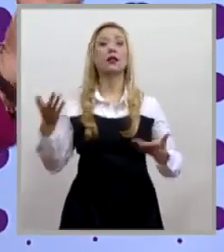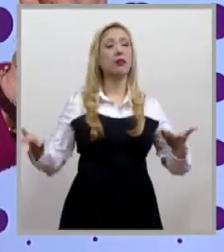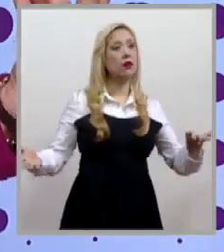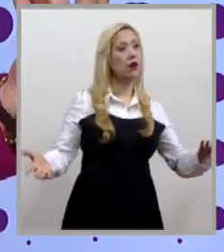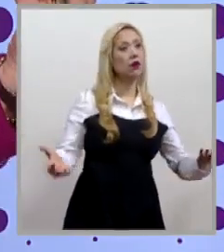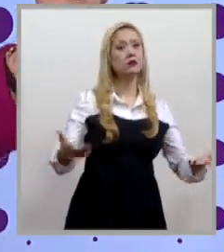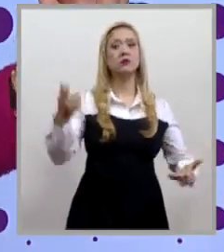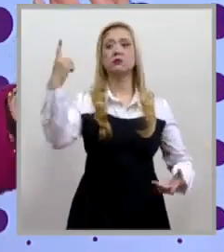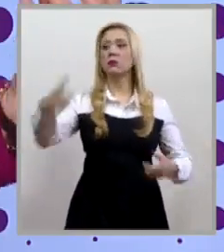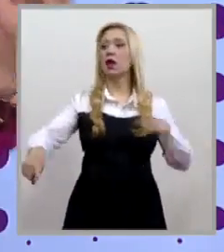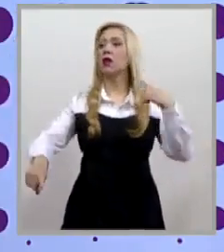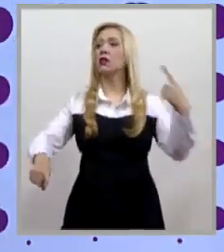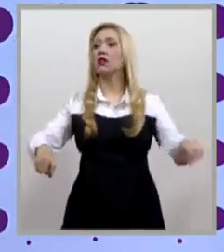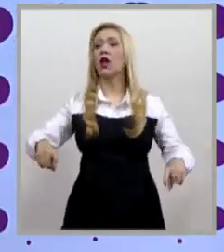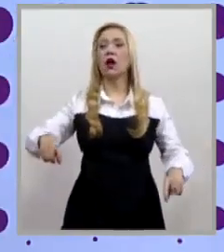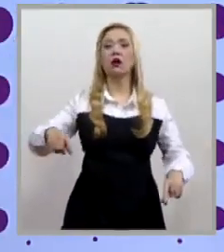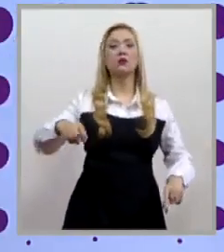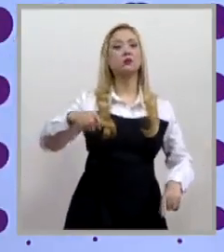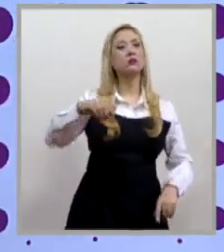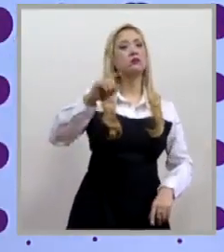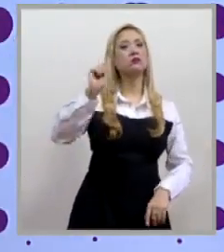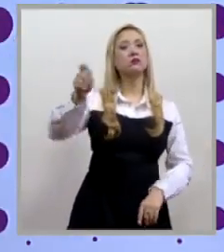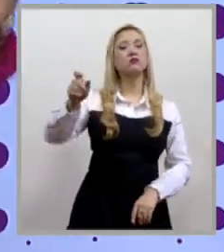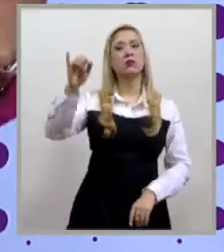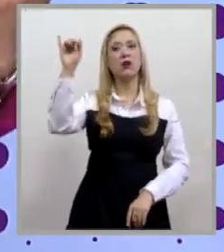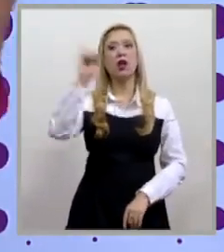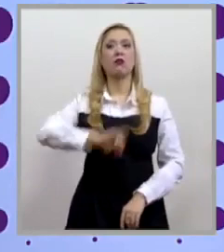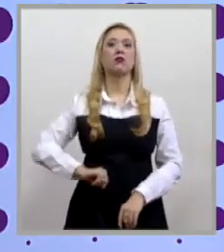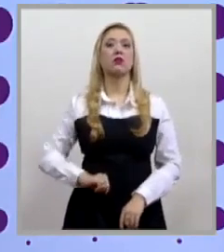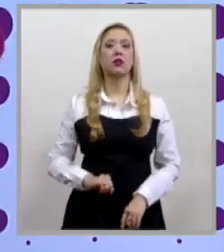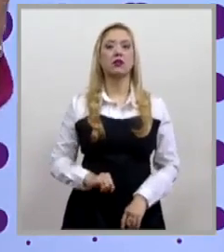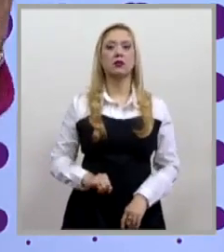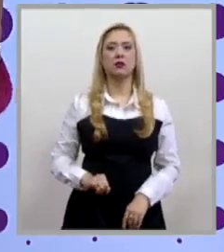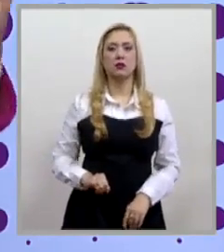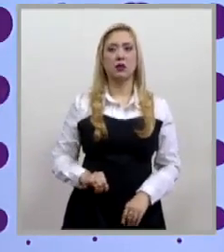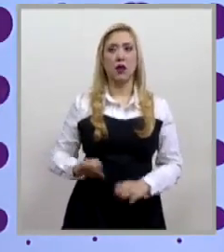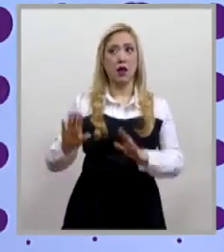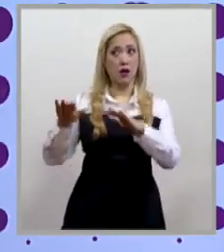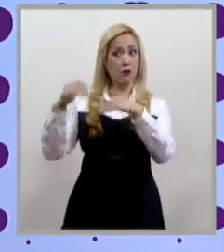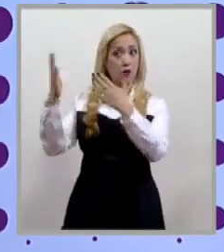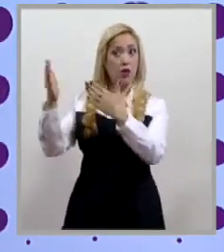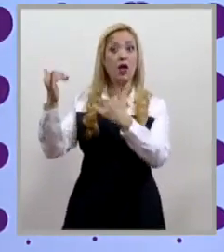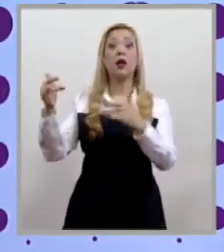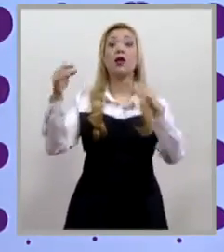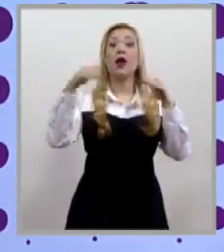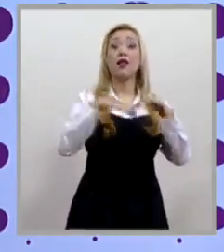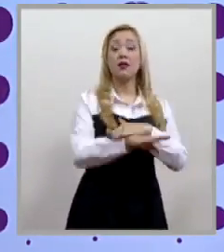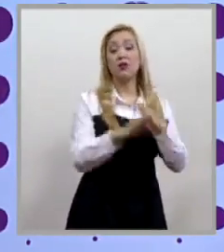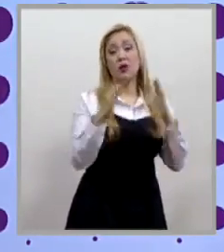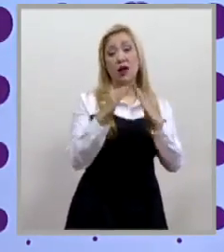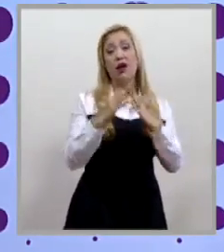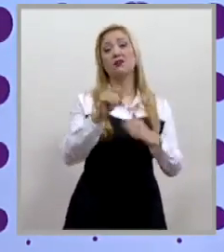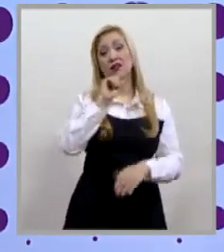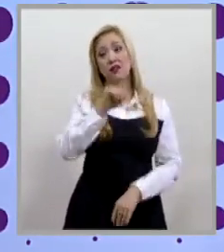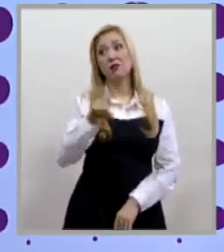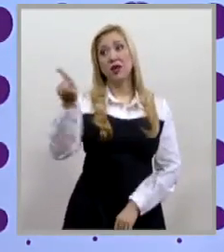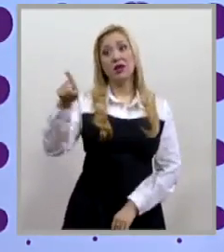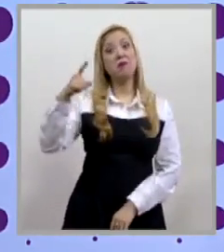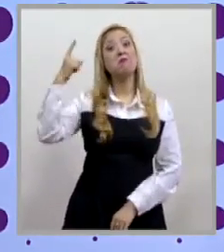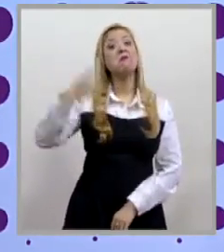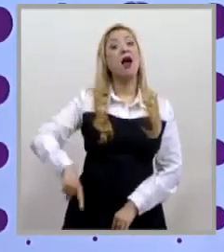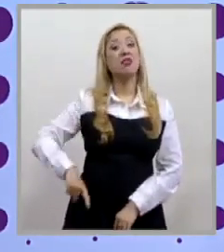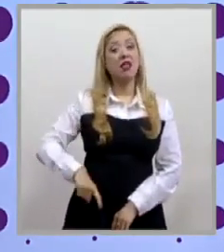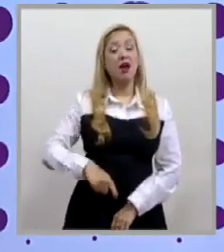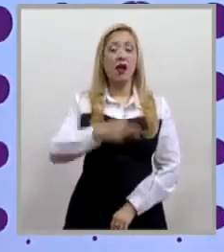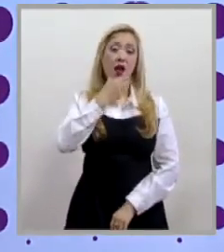principales posiciones de poder, poder fuera en lo público y poder también en lo privado, ¿no? ¿Quién manda en